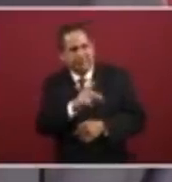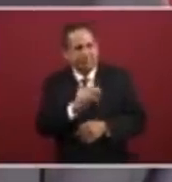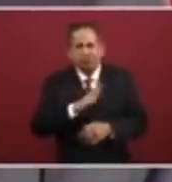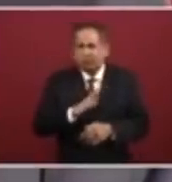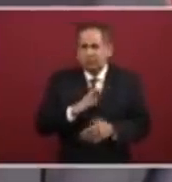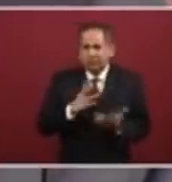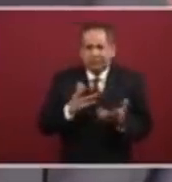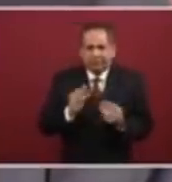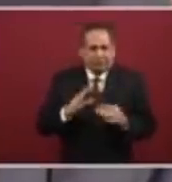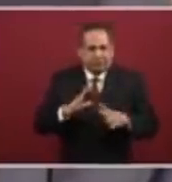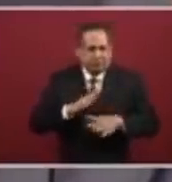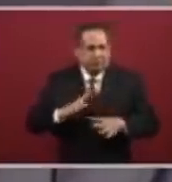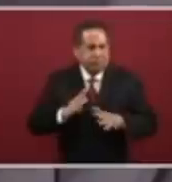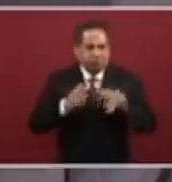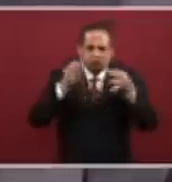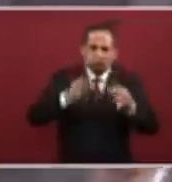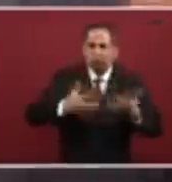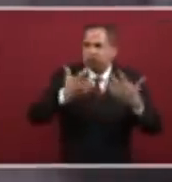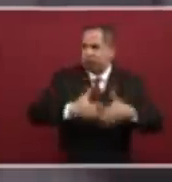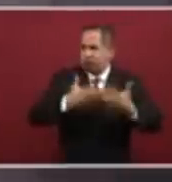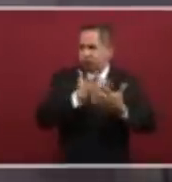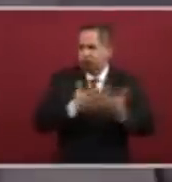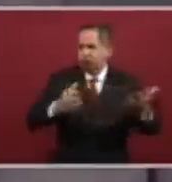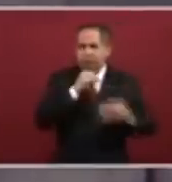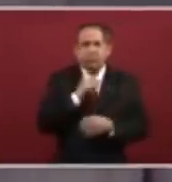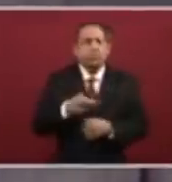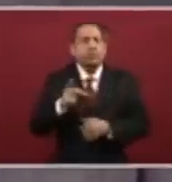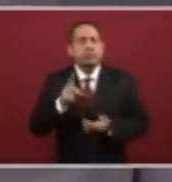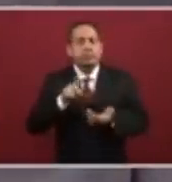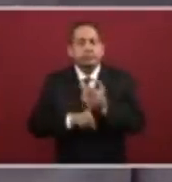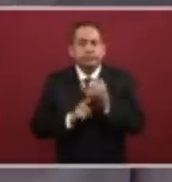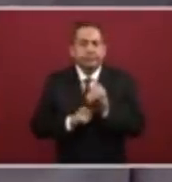colonias, pero tenían influencias